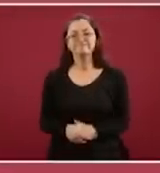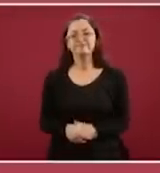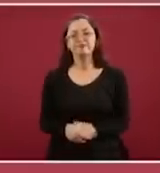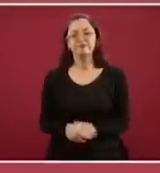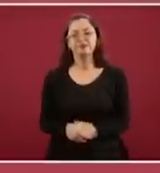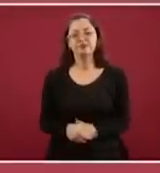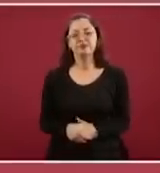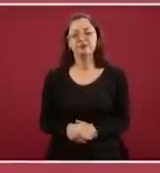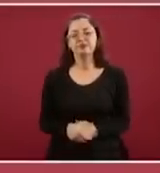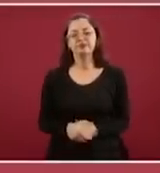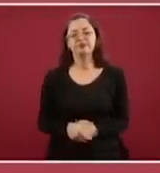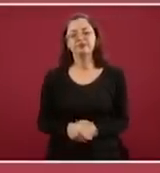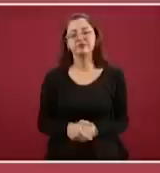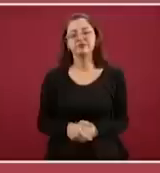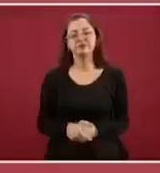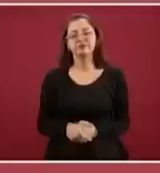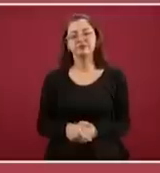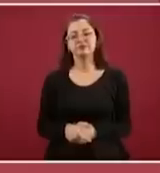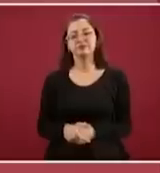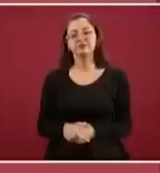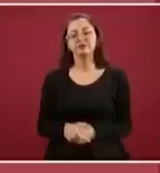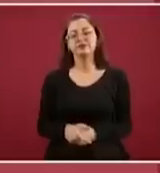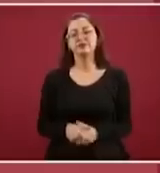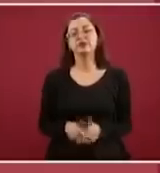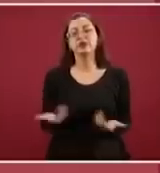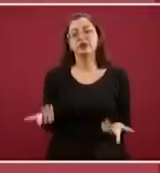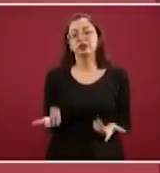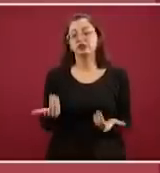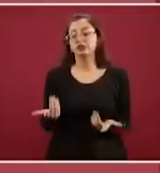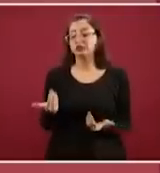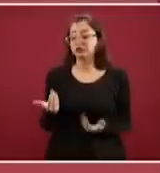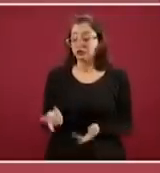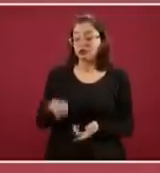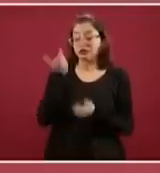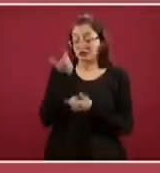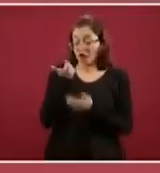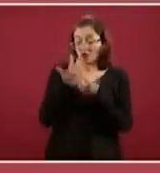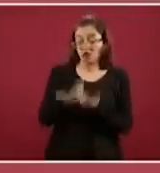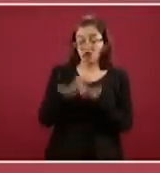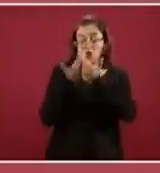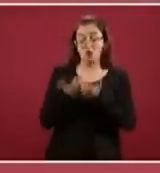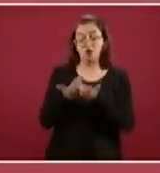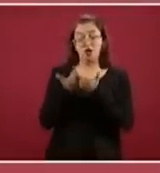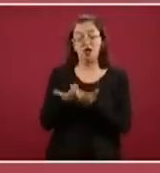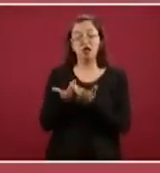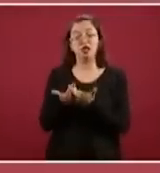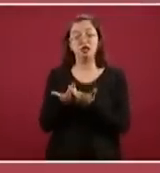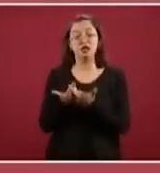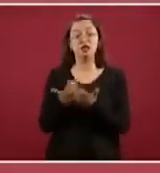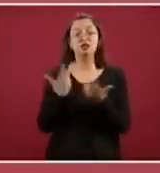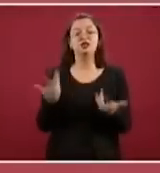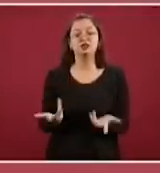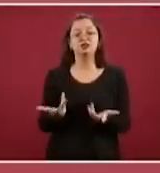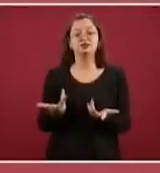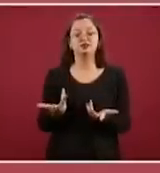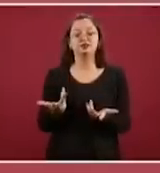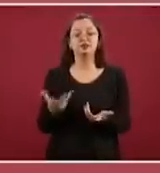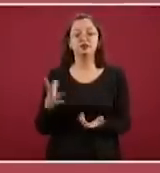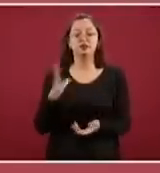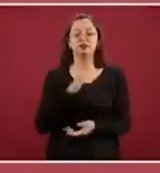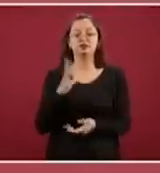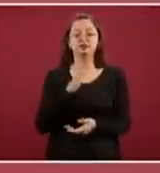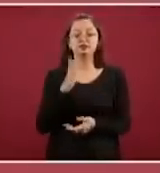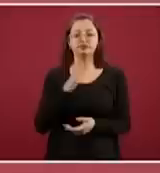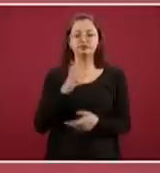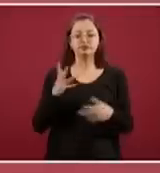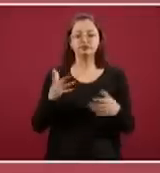¿Y en qué otra cosa utilizamos el dinero excedente? Creamos casas de defensa de